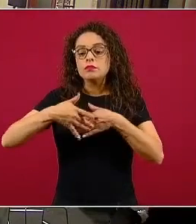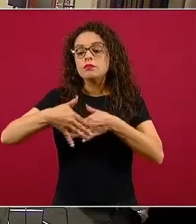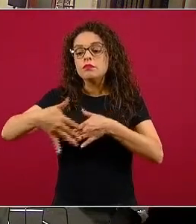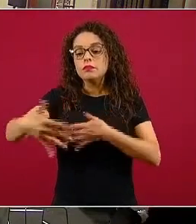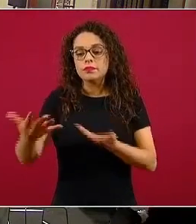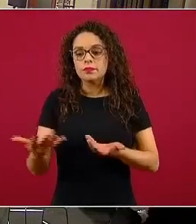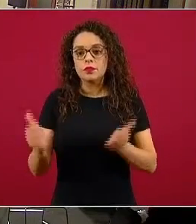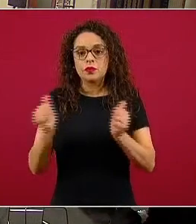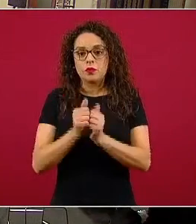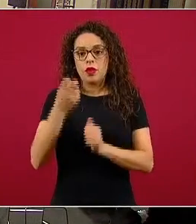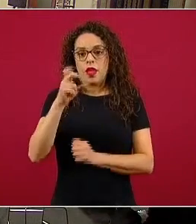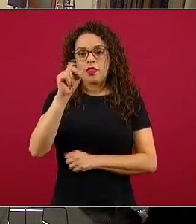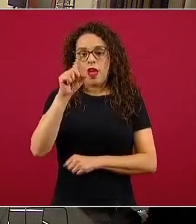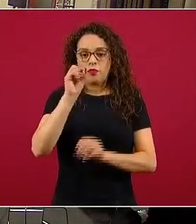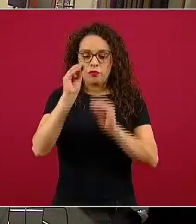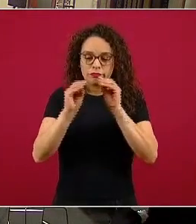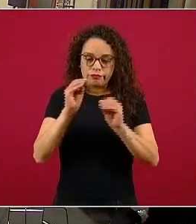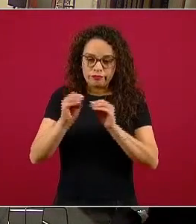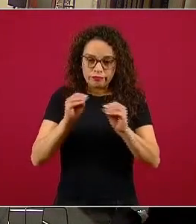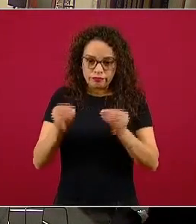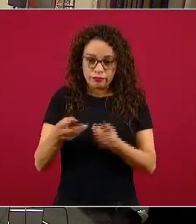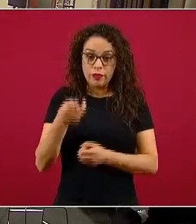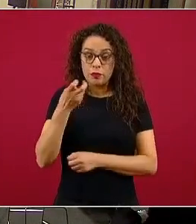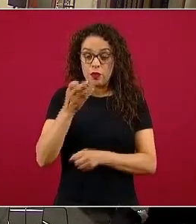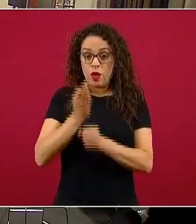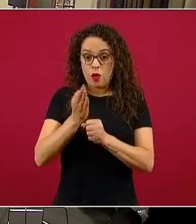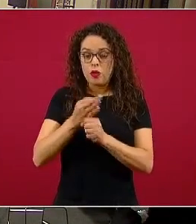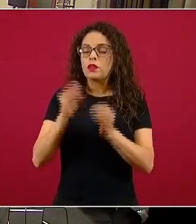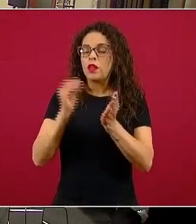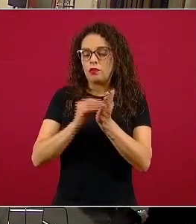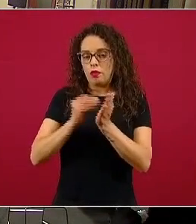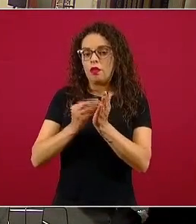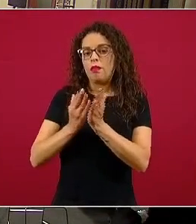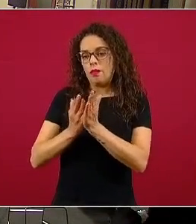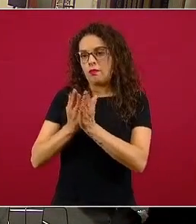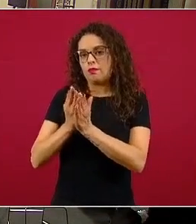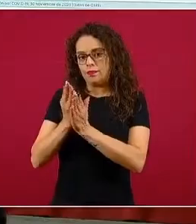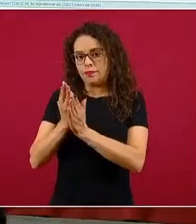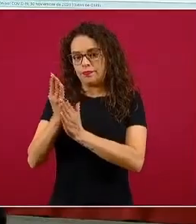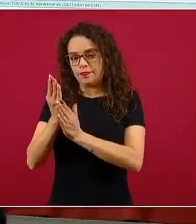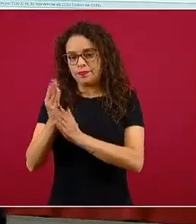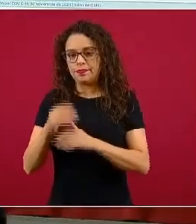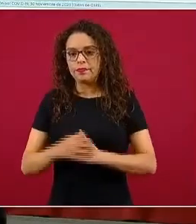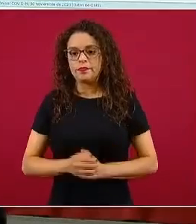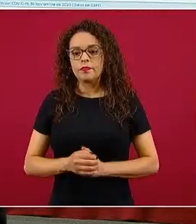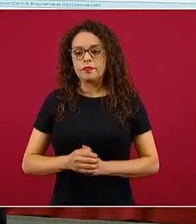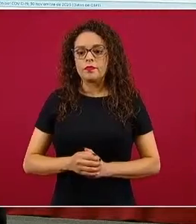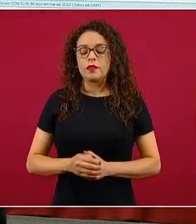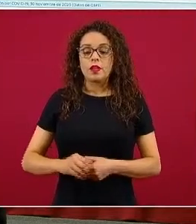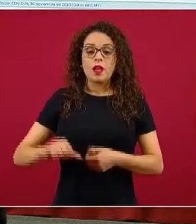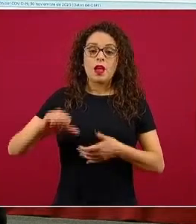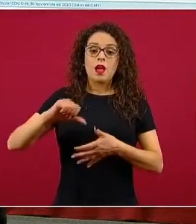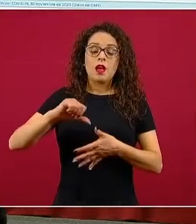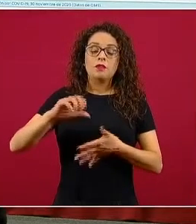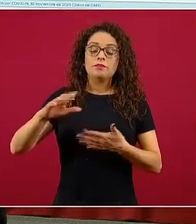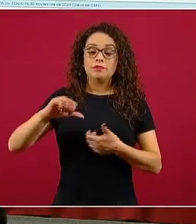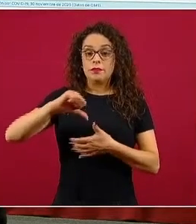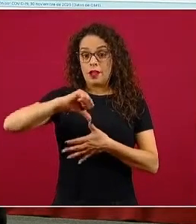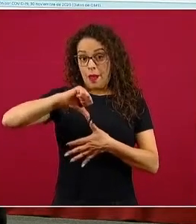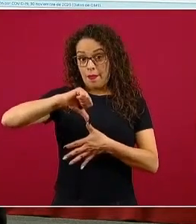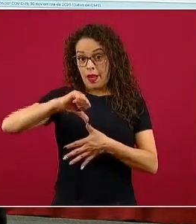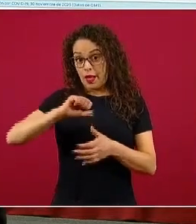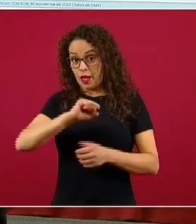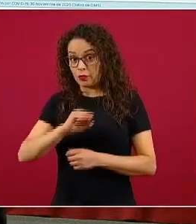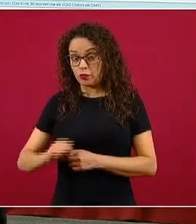para fines prácticos la tendencia aún es ascendente. América del Sur también había tenido una tendencia descendente ya